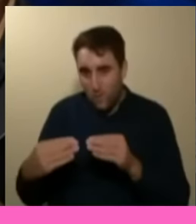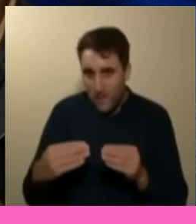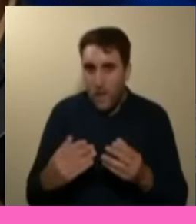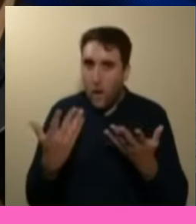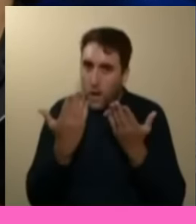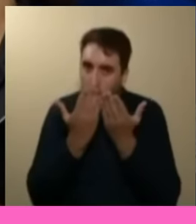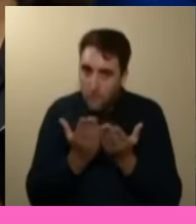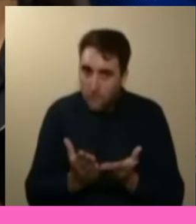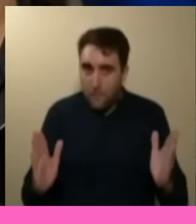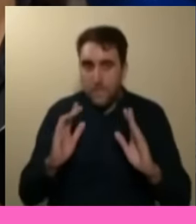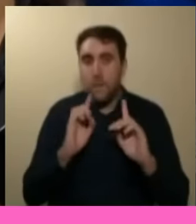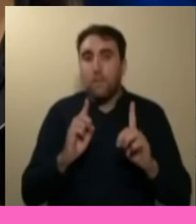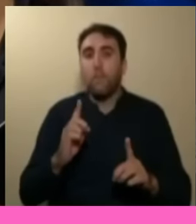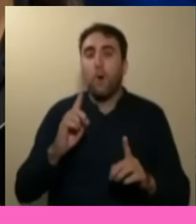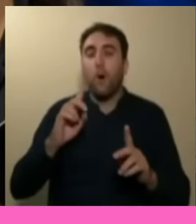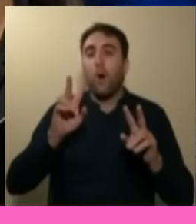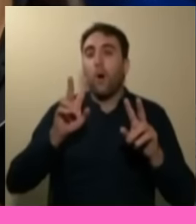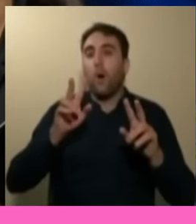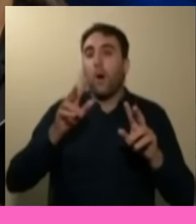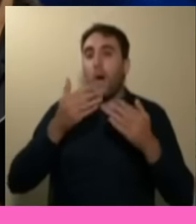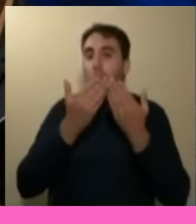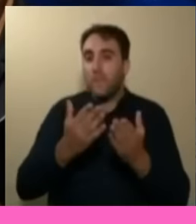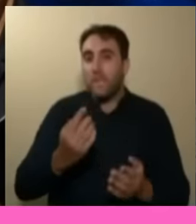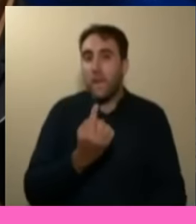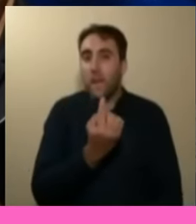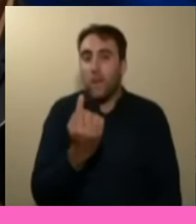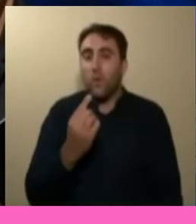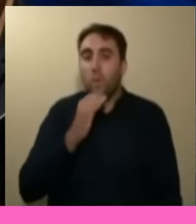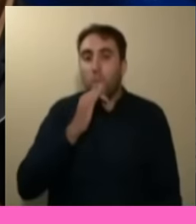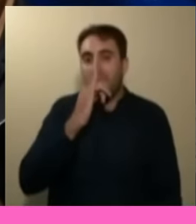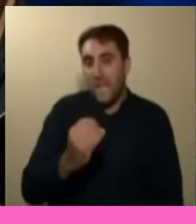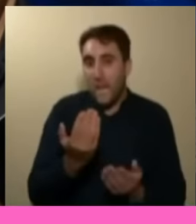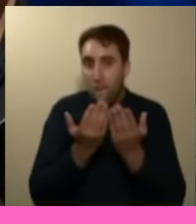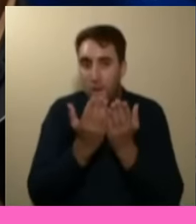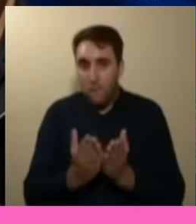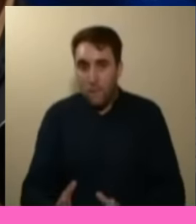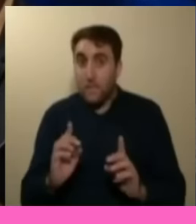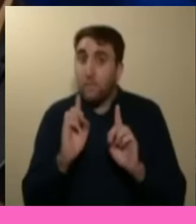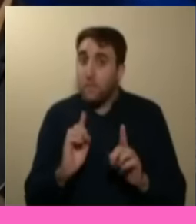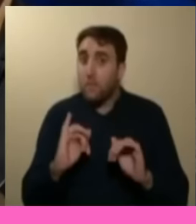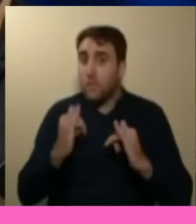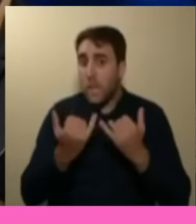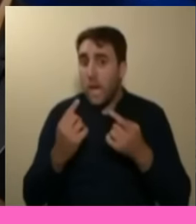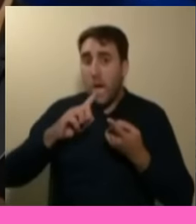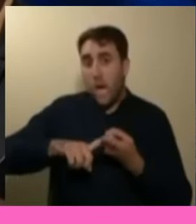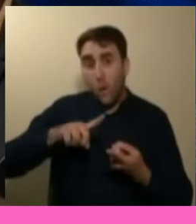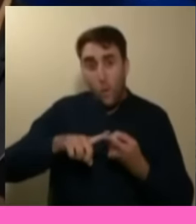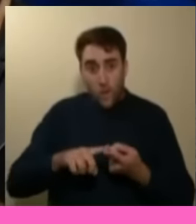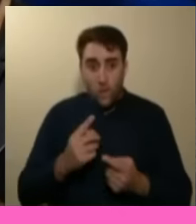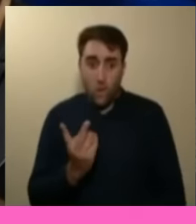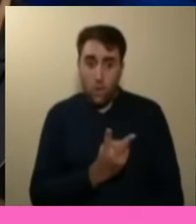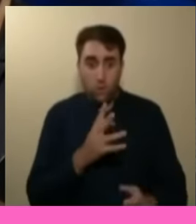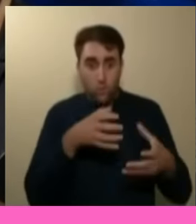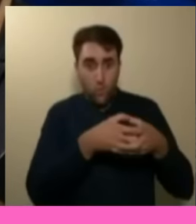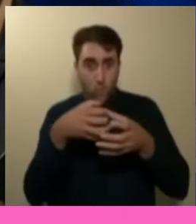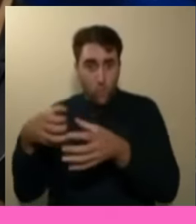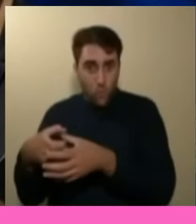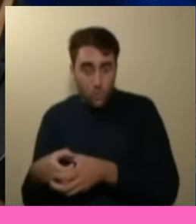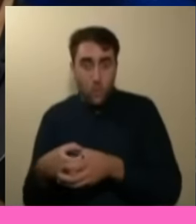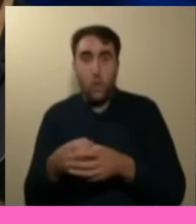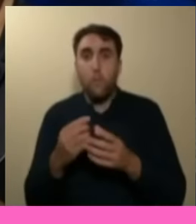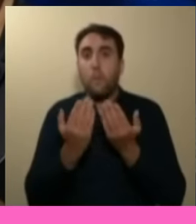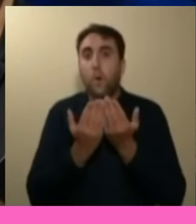dando inicio a las exposiciones de los senadores, presentamos el mensaje inicial incorporado al formato de común acuerdo entre los comandos de campaña